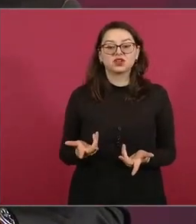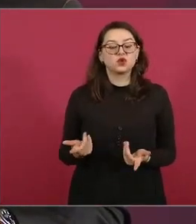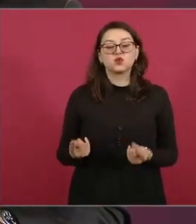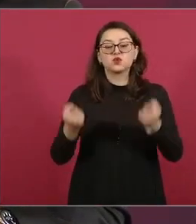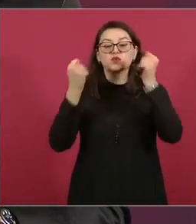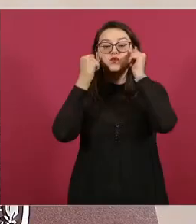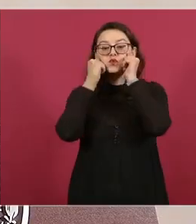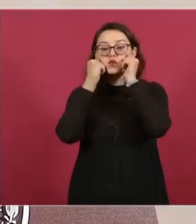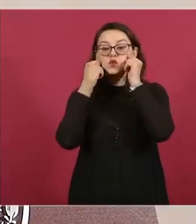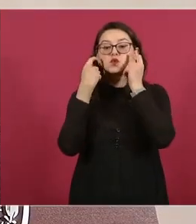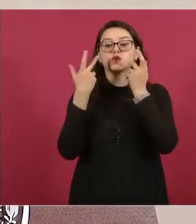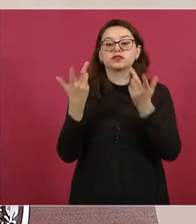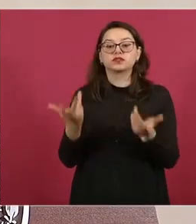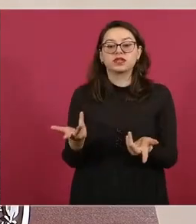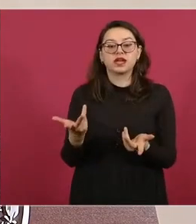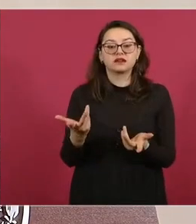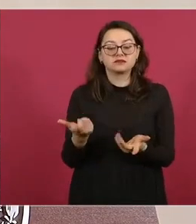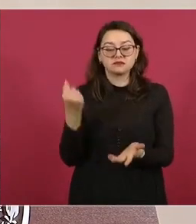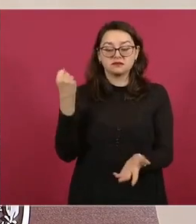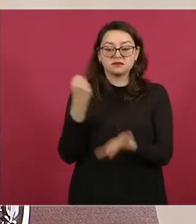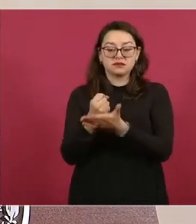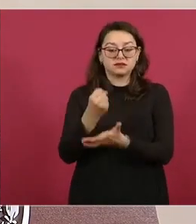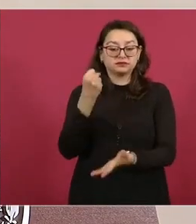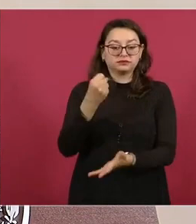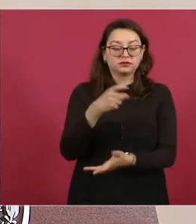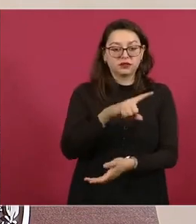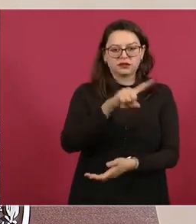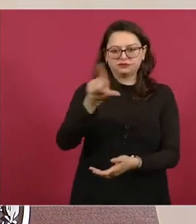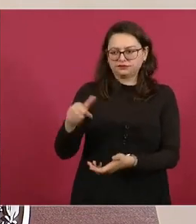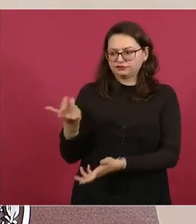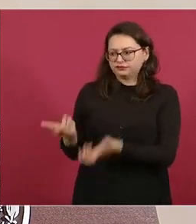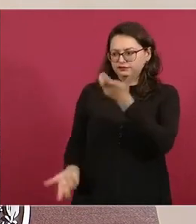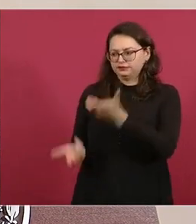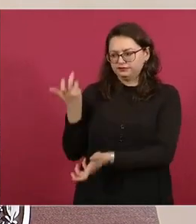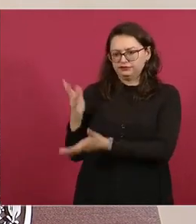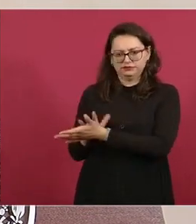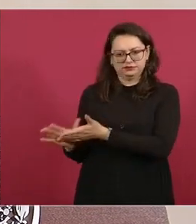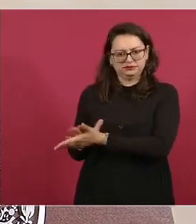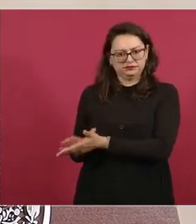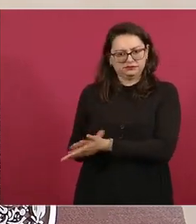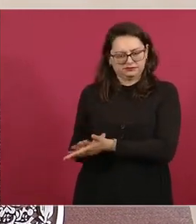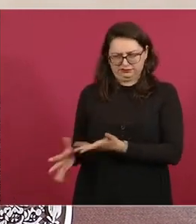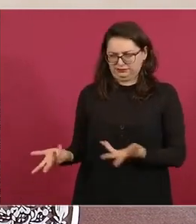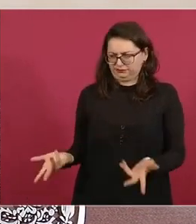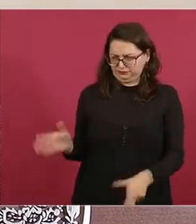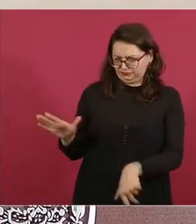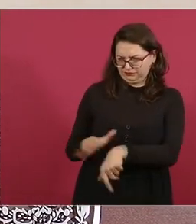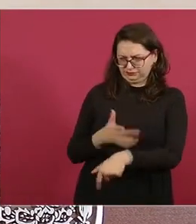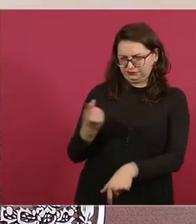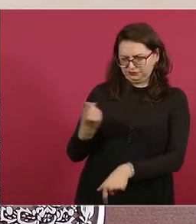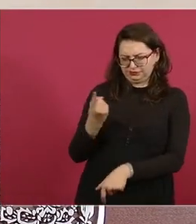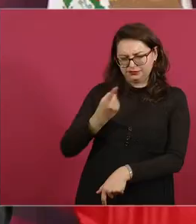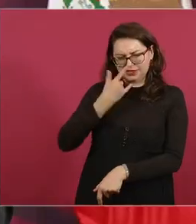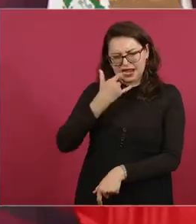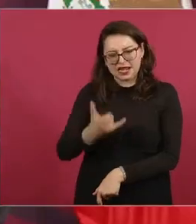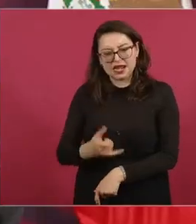veredictos. ¿Por qué quemarlas? Es como los archivos.